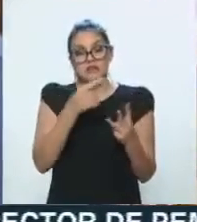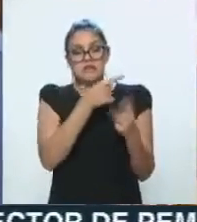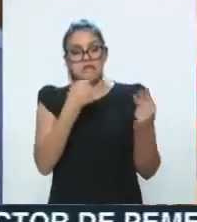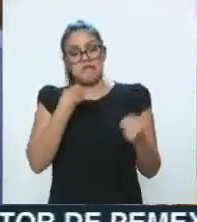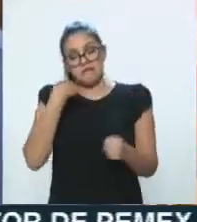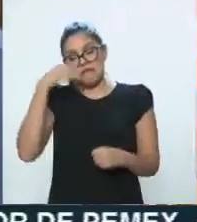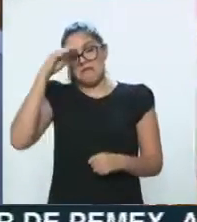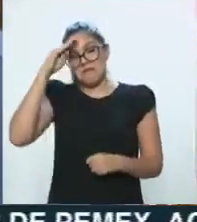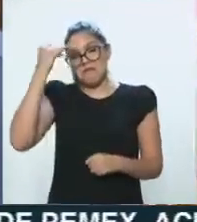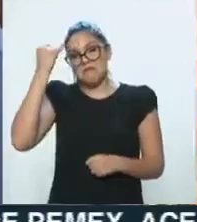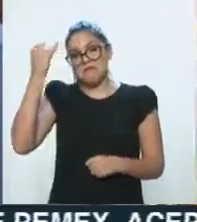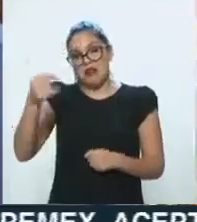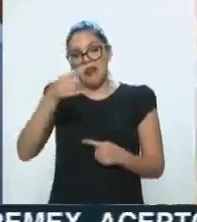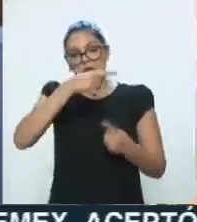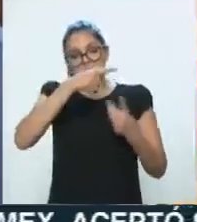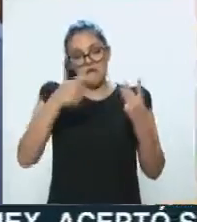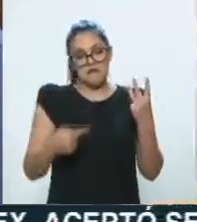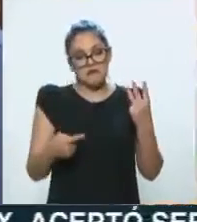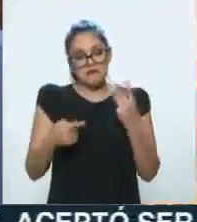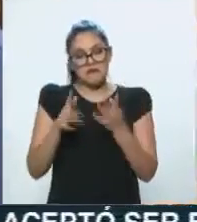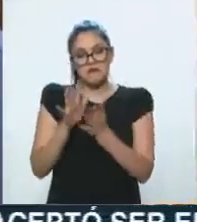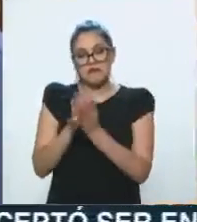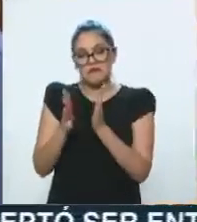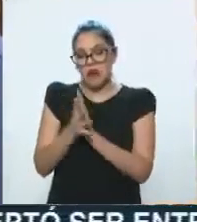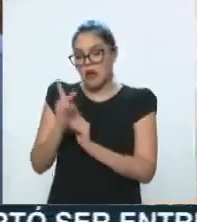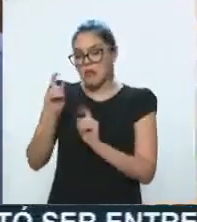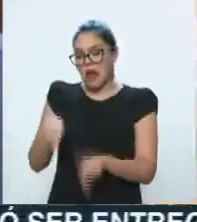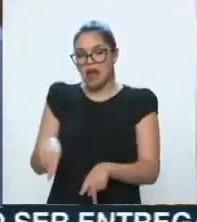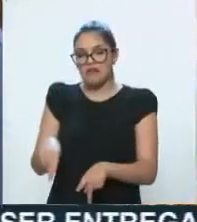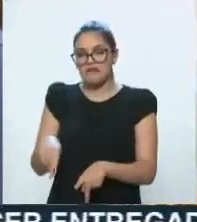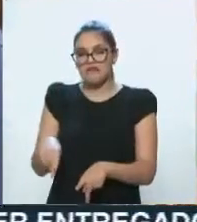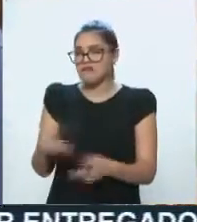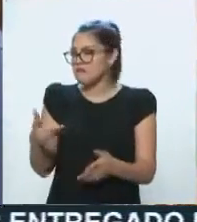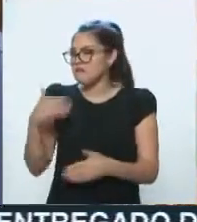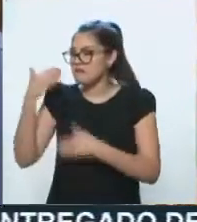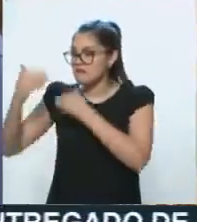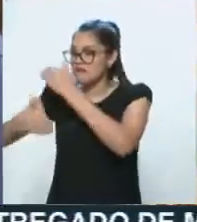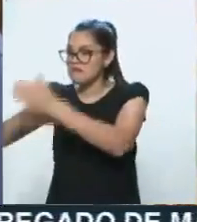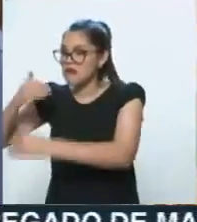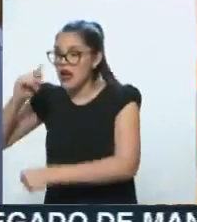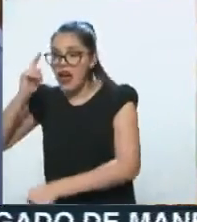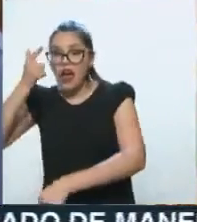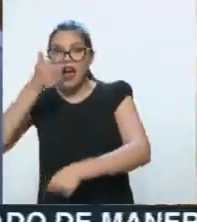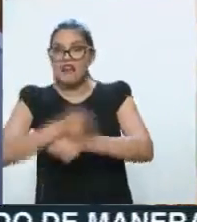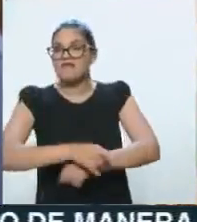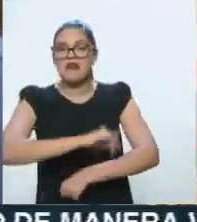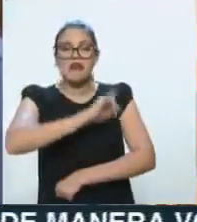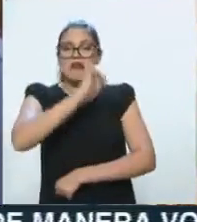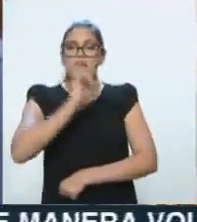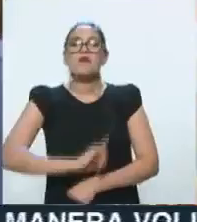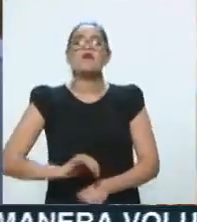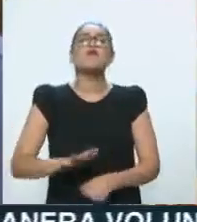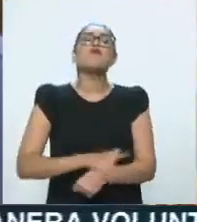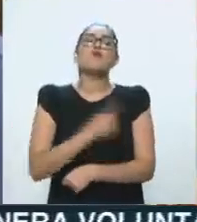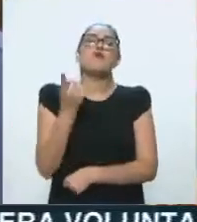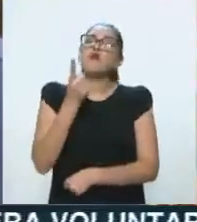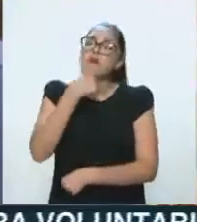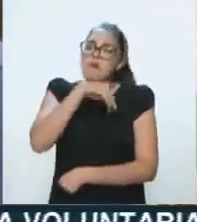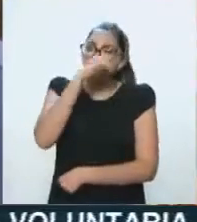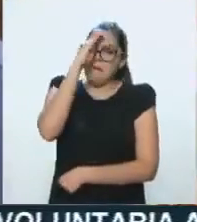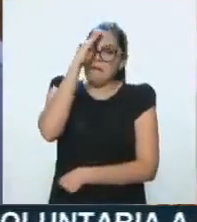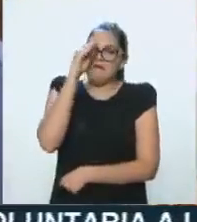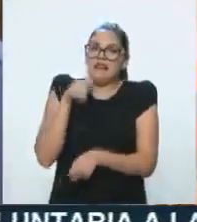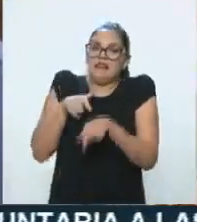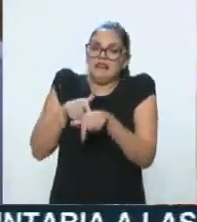de que todo este entramado no iba a ser descubierto porque pensaban que iba a